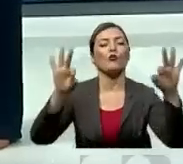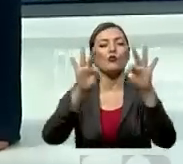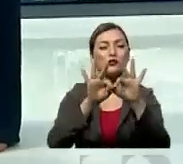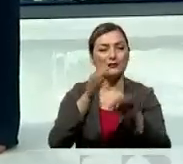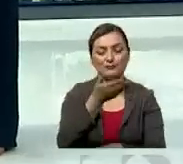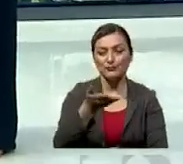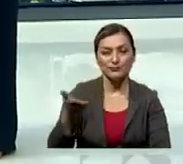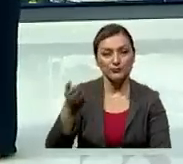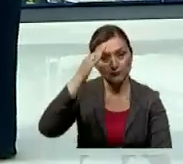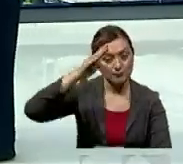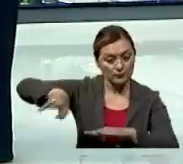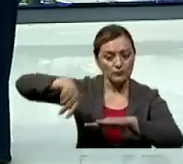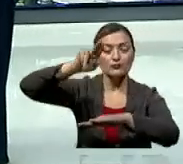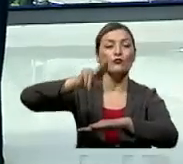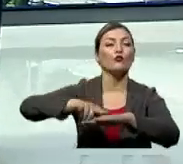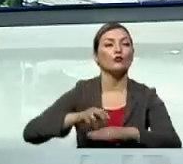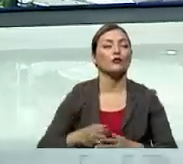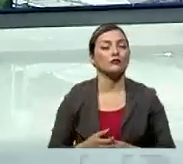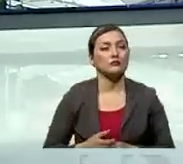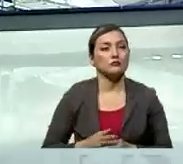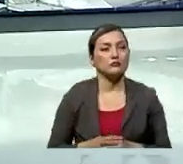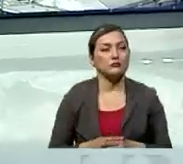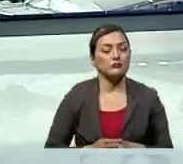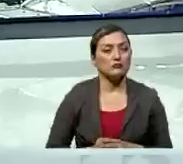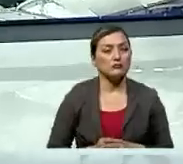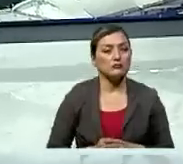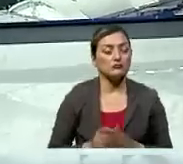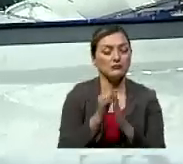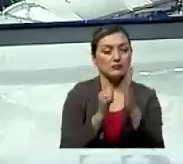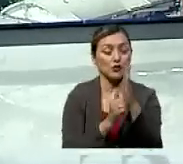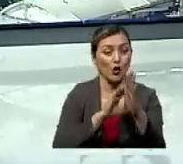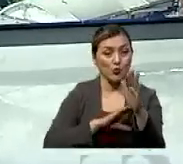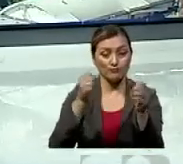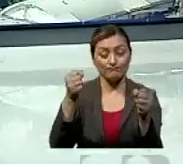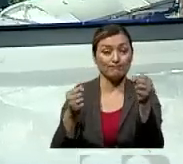a ustedes que la Policía Nacional y también la Agencia Metropolitana